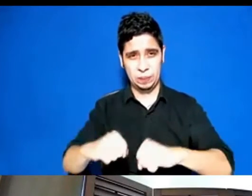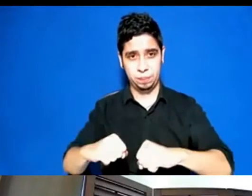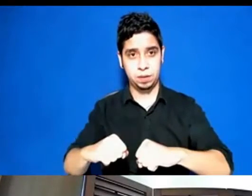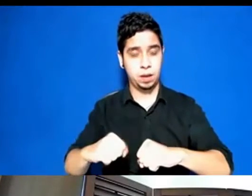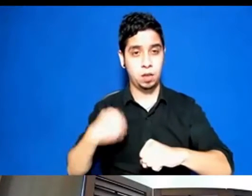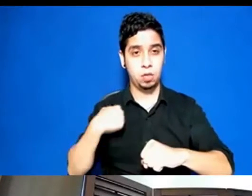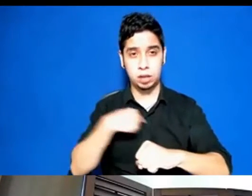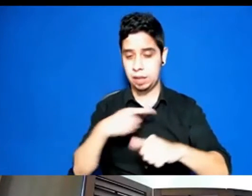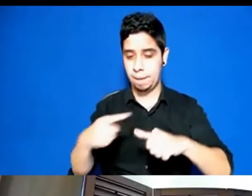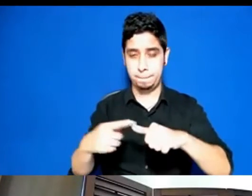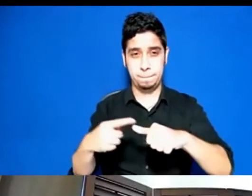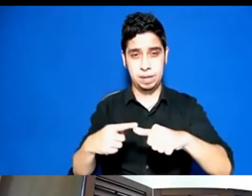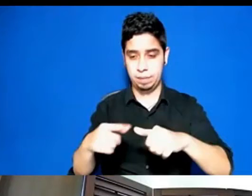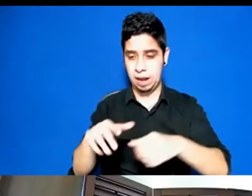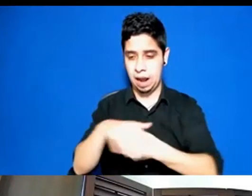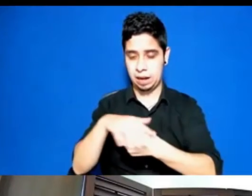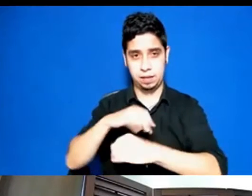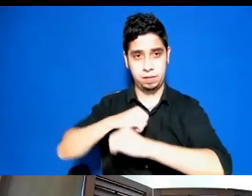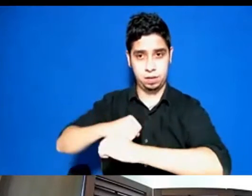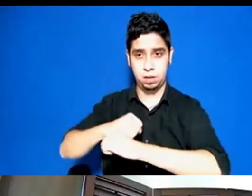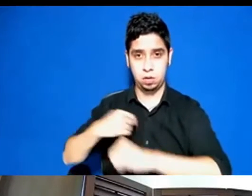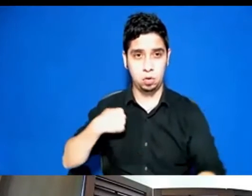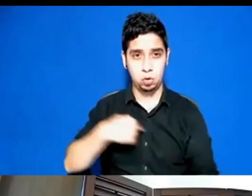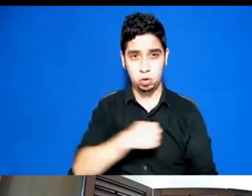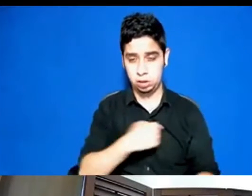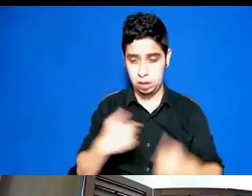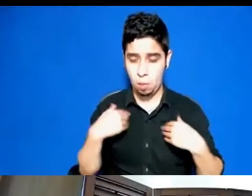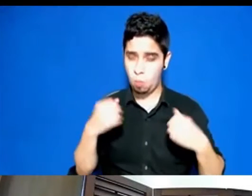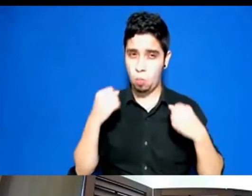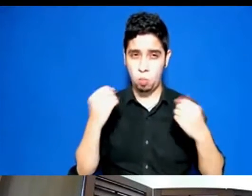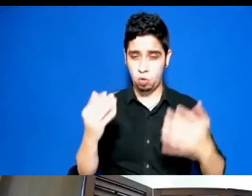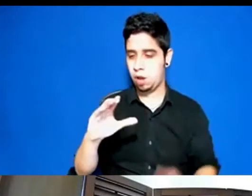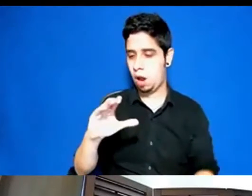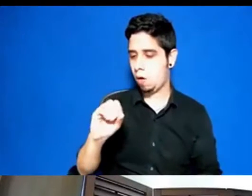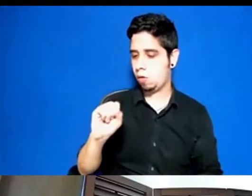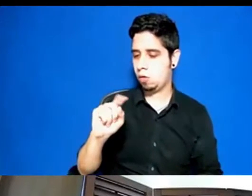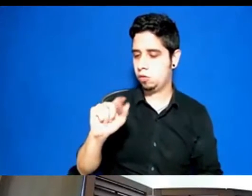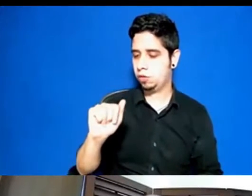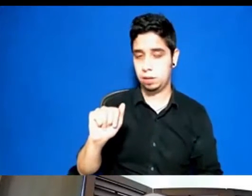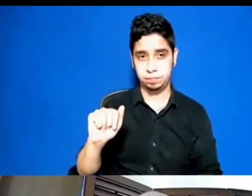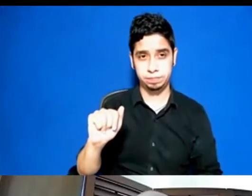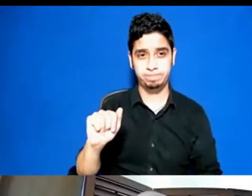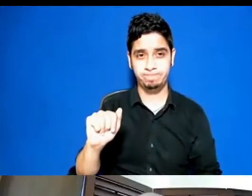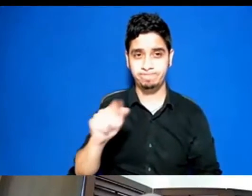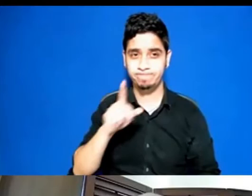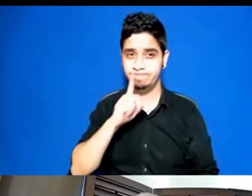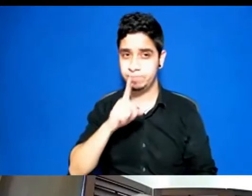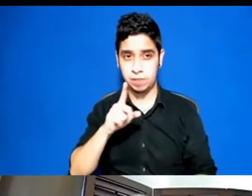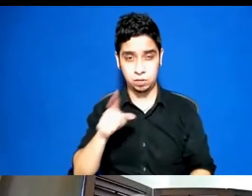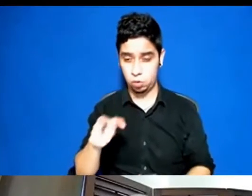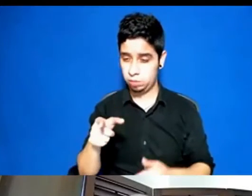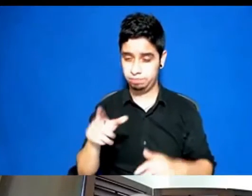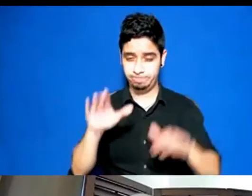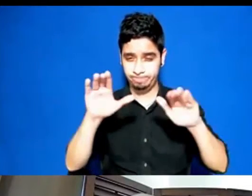Puerto Rico tiene 799 millas de costa. ¿Ok? Es extraordinario, porque eso es